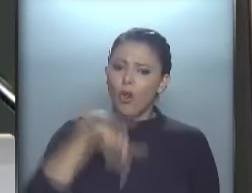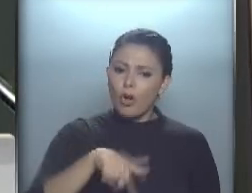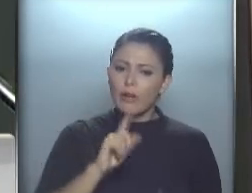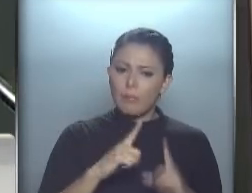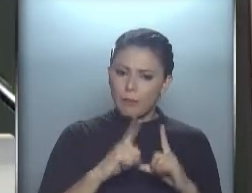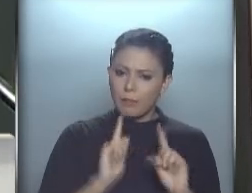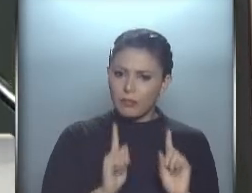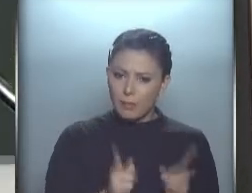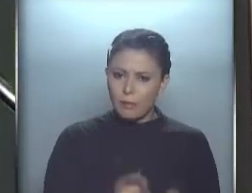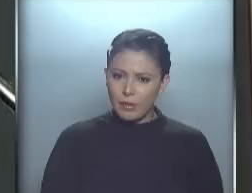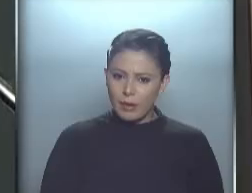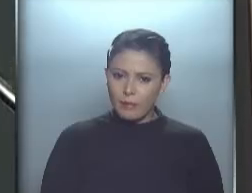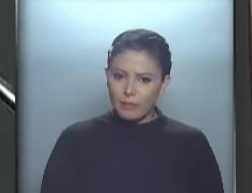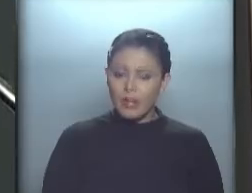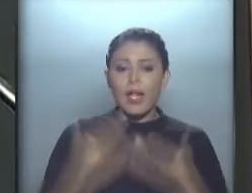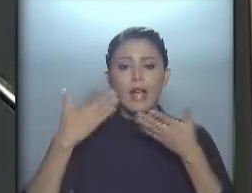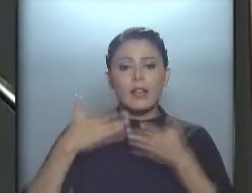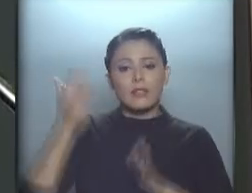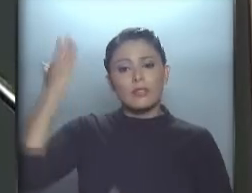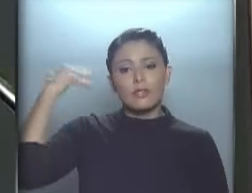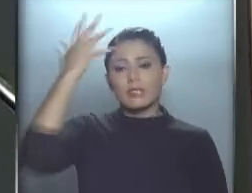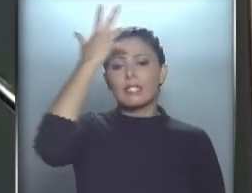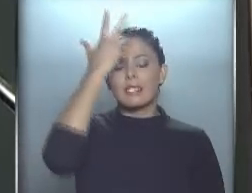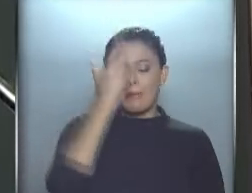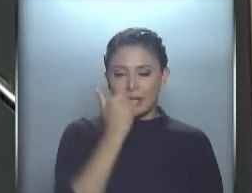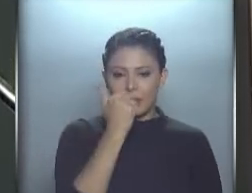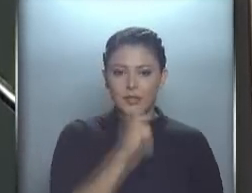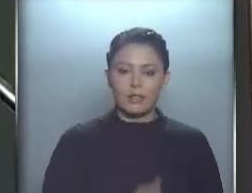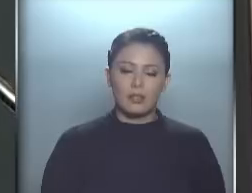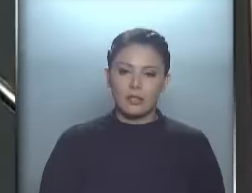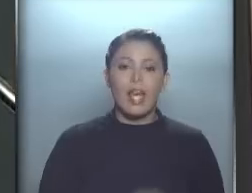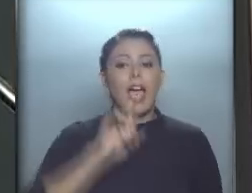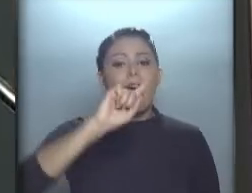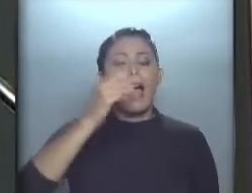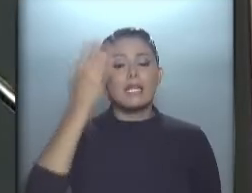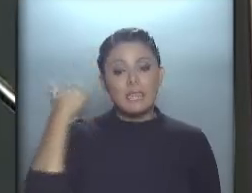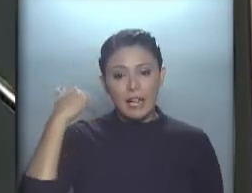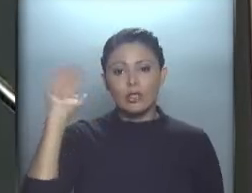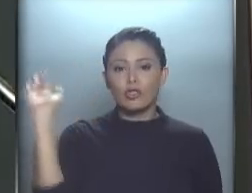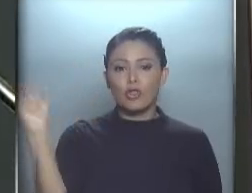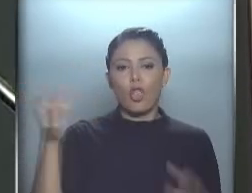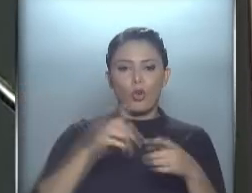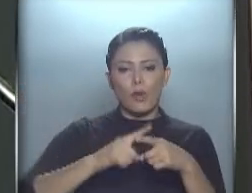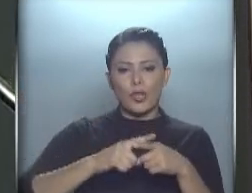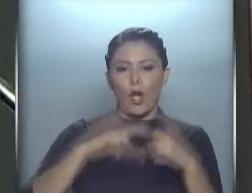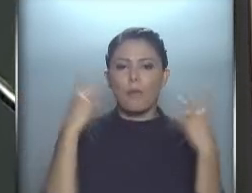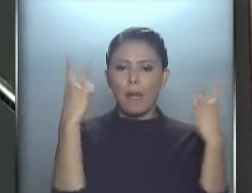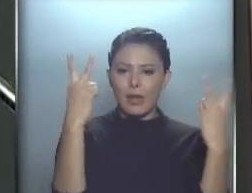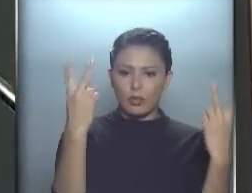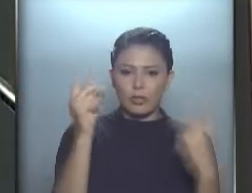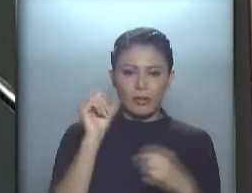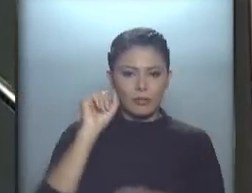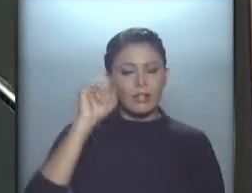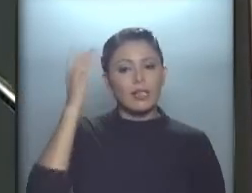también era el natalicio del General José Francisco de San Martín y ayer Los peronistas teníamos